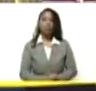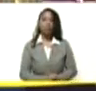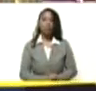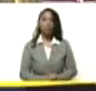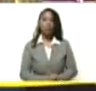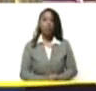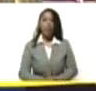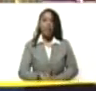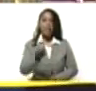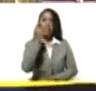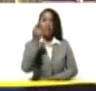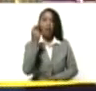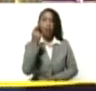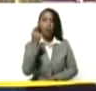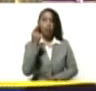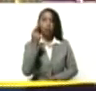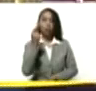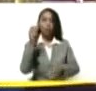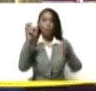en ningún dogma